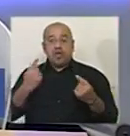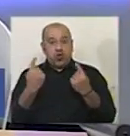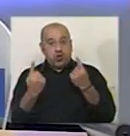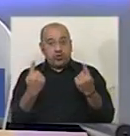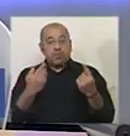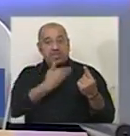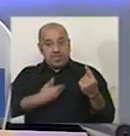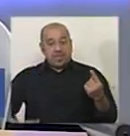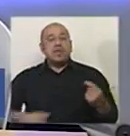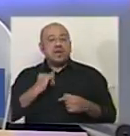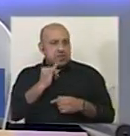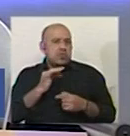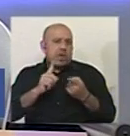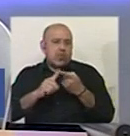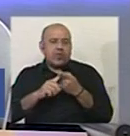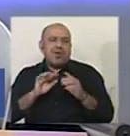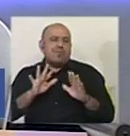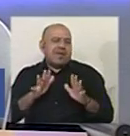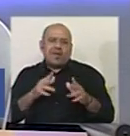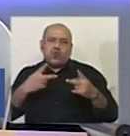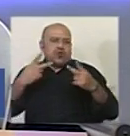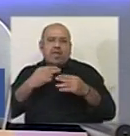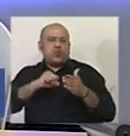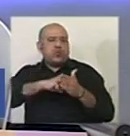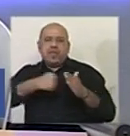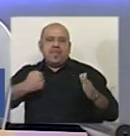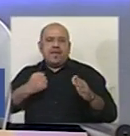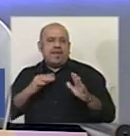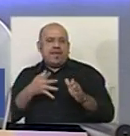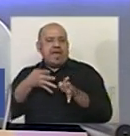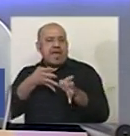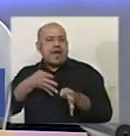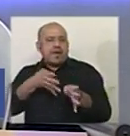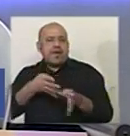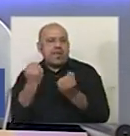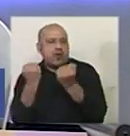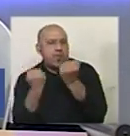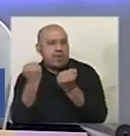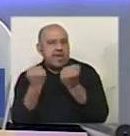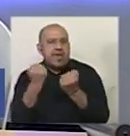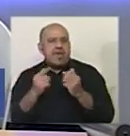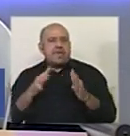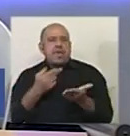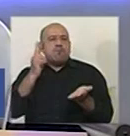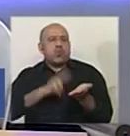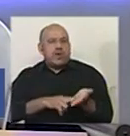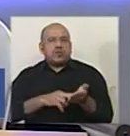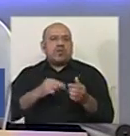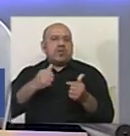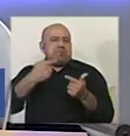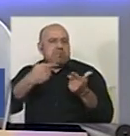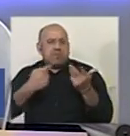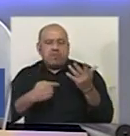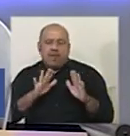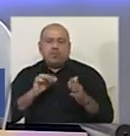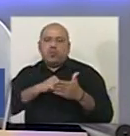para suspender, digamos, esta guerra arancelaria que llevan desde hace un tiempo, de junio en concreto, y